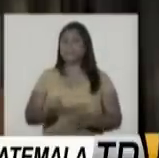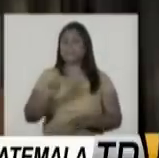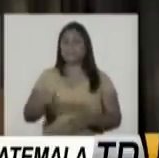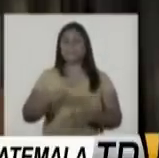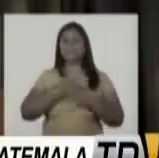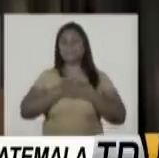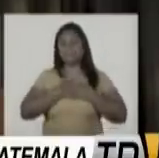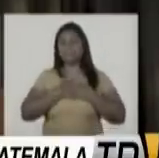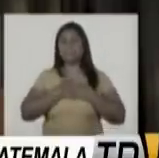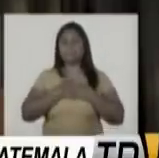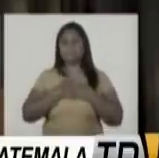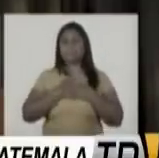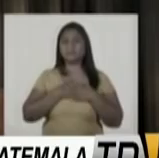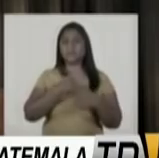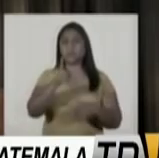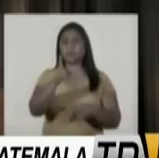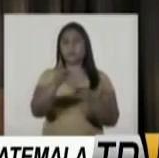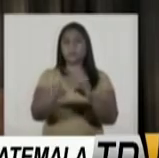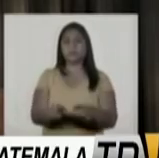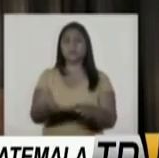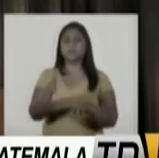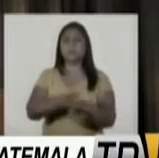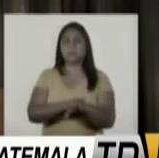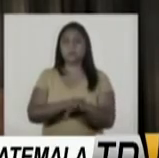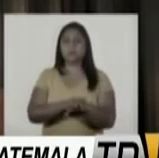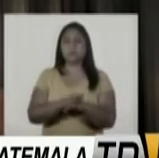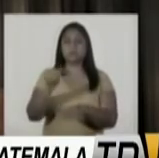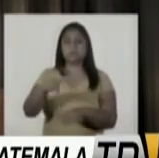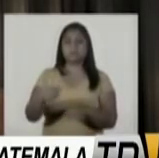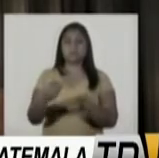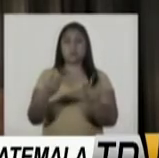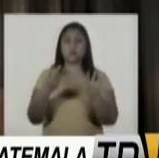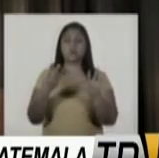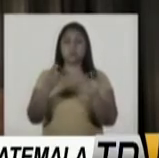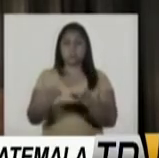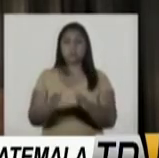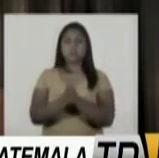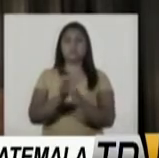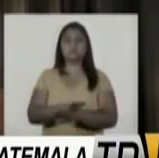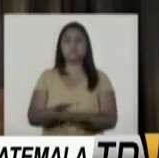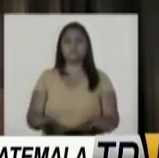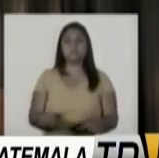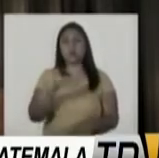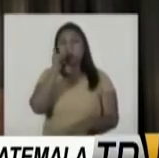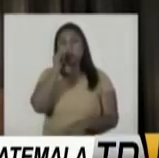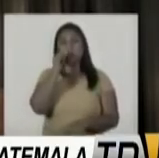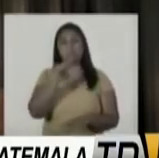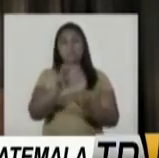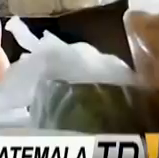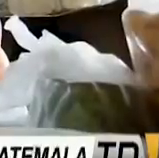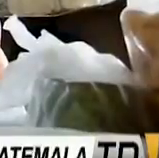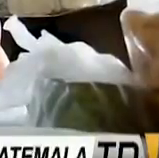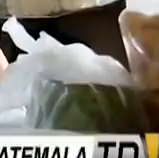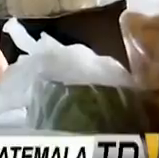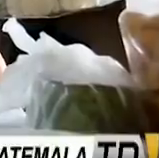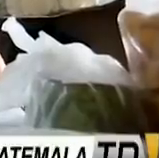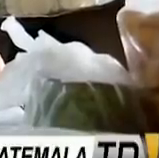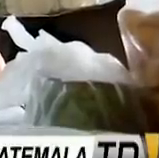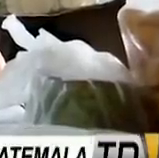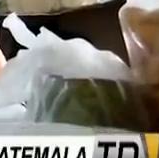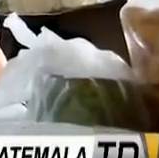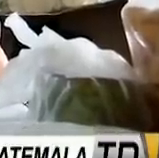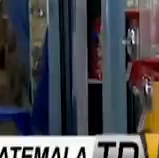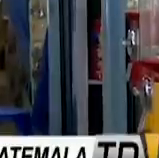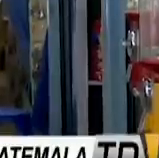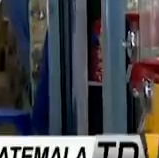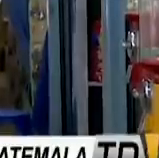Debemos lamentar el fallecimiento de una persona más para llegar a 8, un hombre de 72 años. Asimismo, pidió